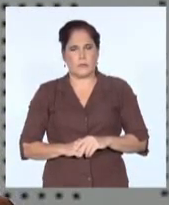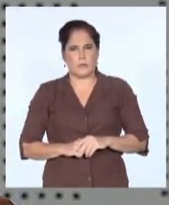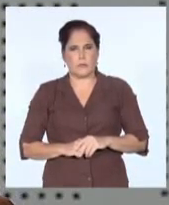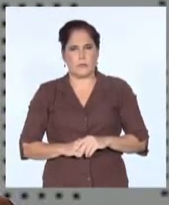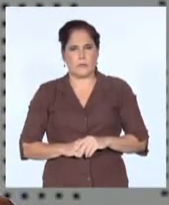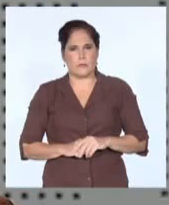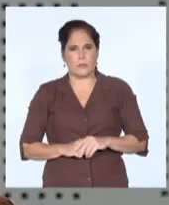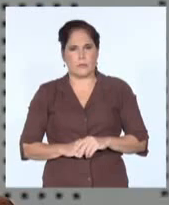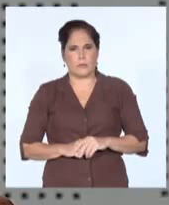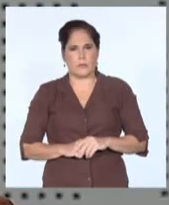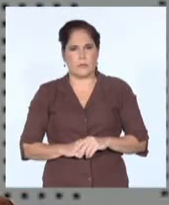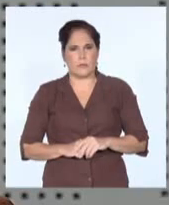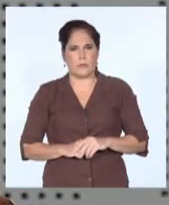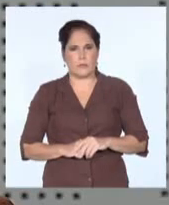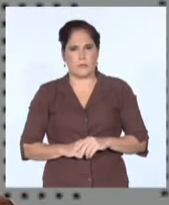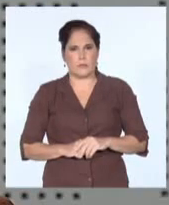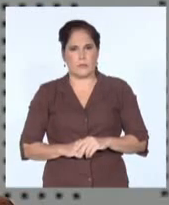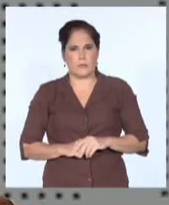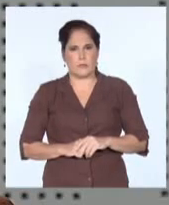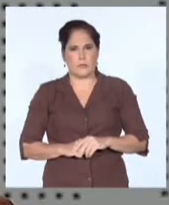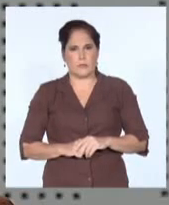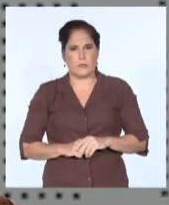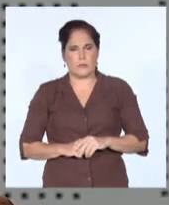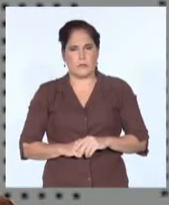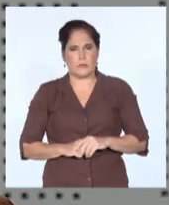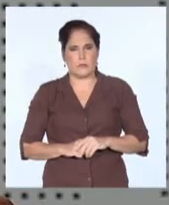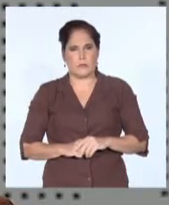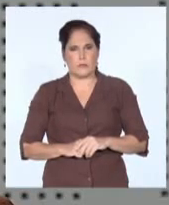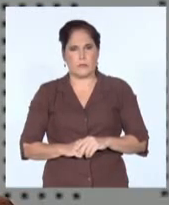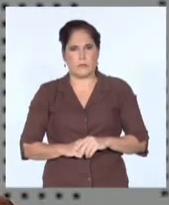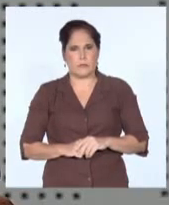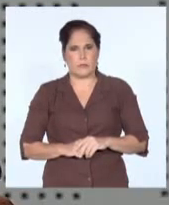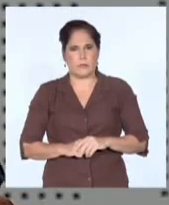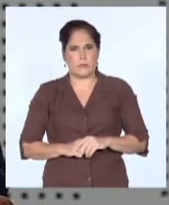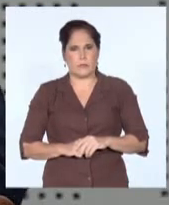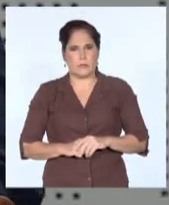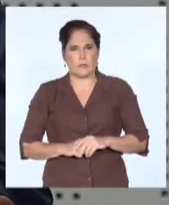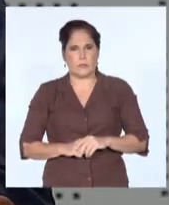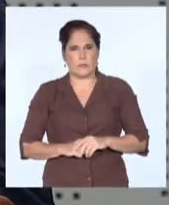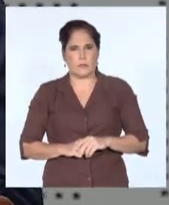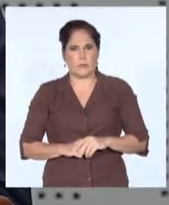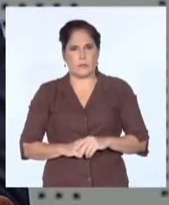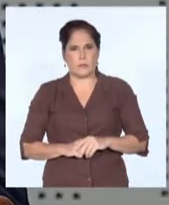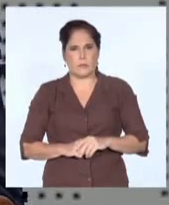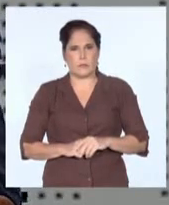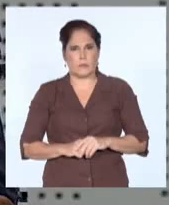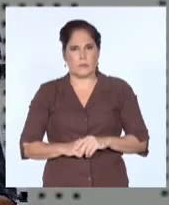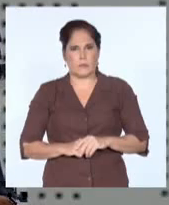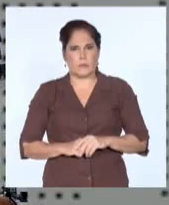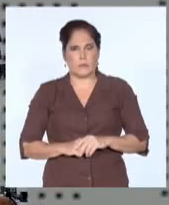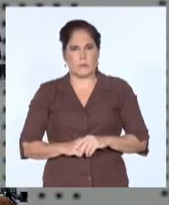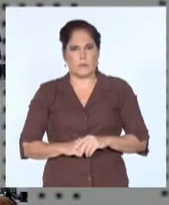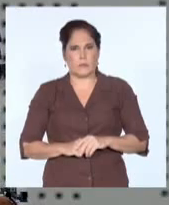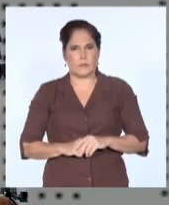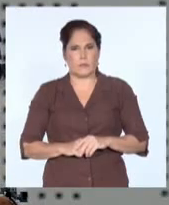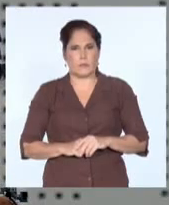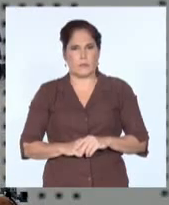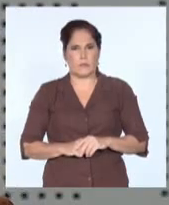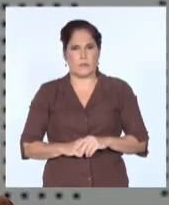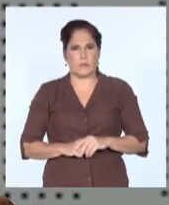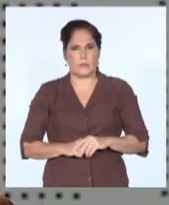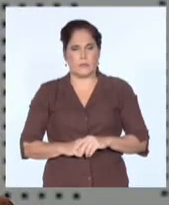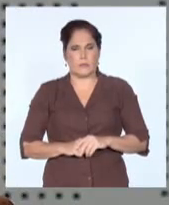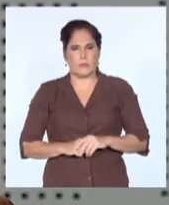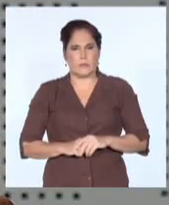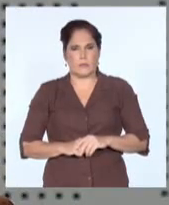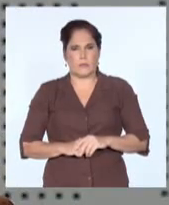también son ejemplos de lo que se puede lograr en un país en desarrollo. Señora Presidenta, la India tiene un